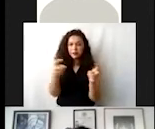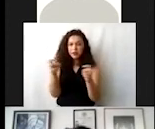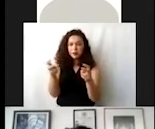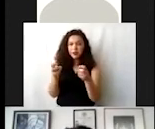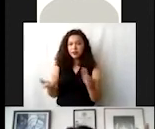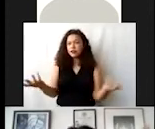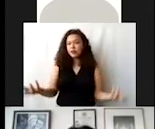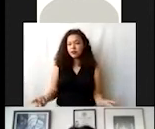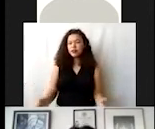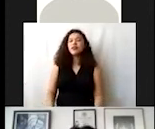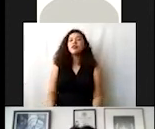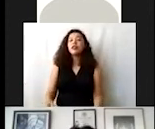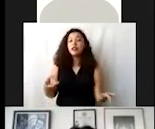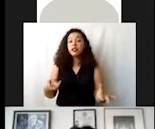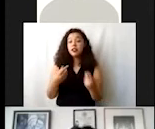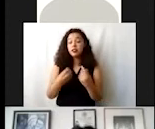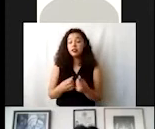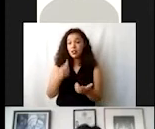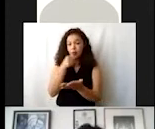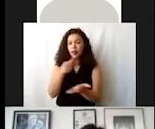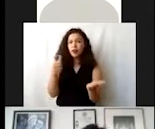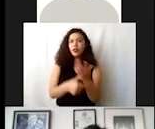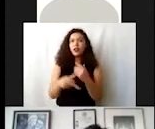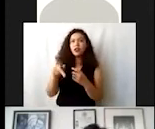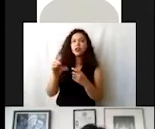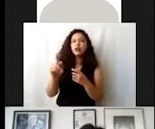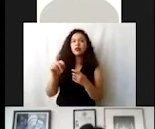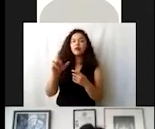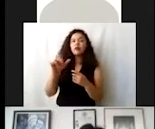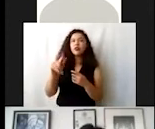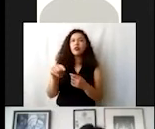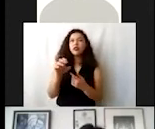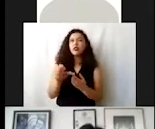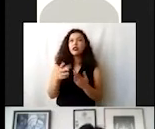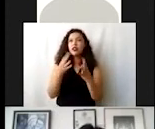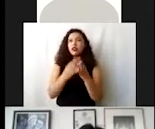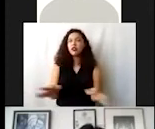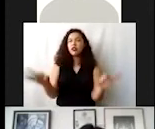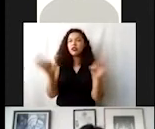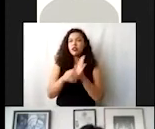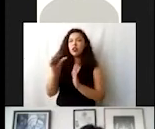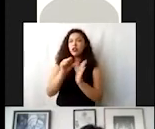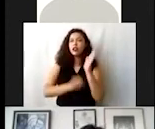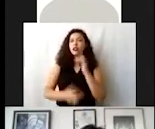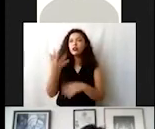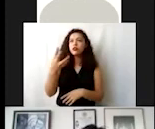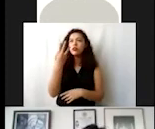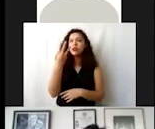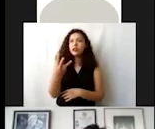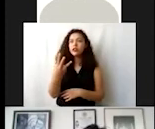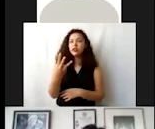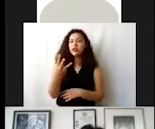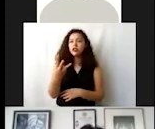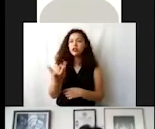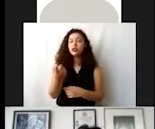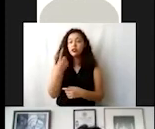Y por eso inclusive fue la carta de porte. Pero fíjense la importancia que tiene el artículo 53. La